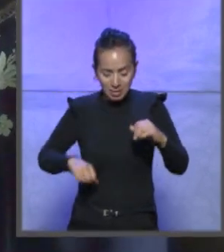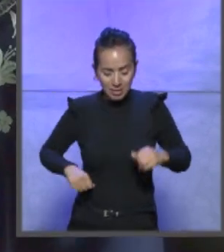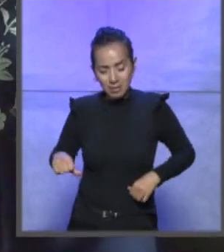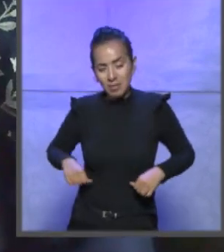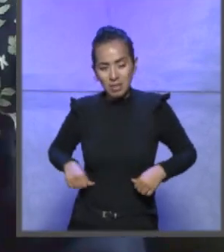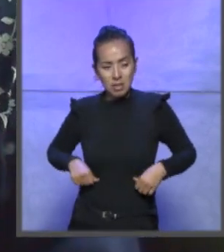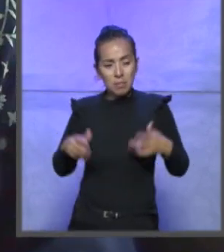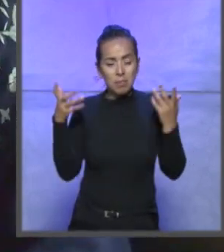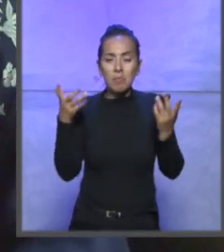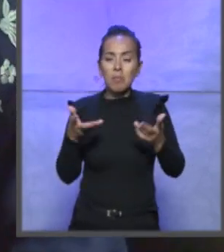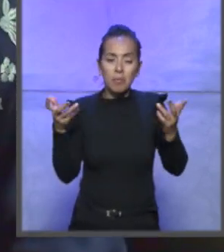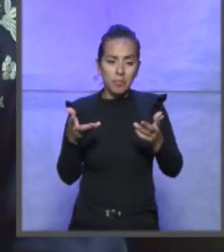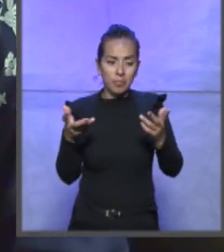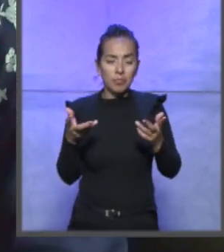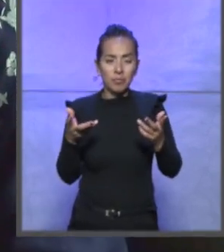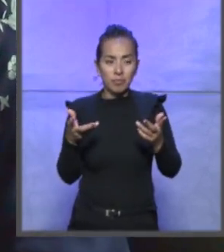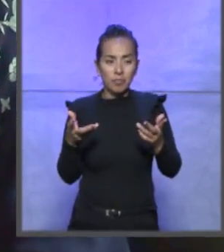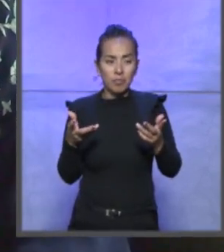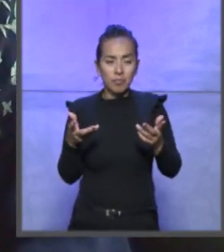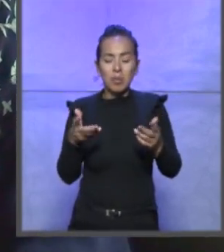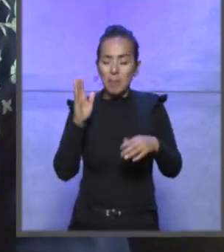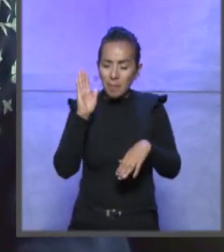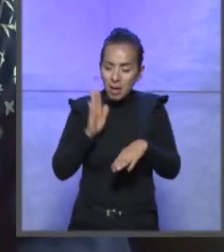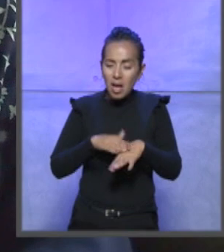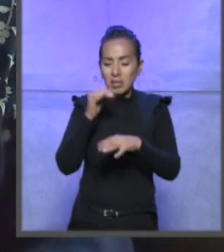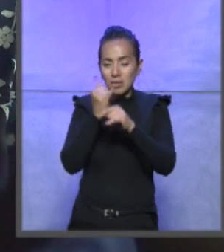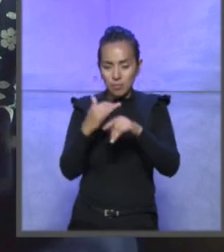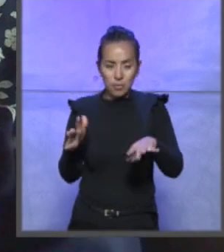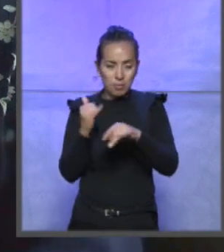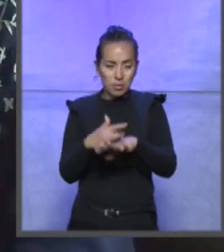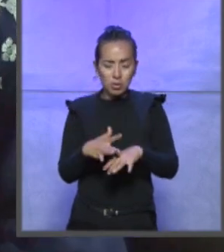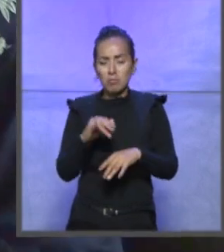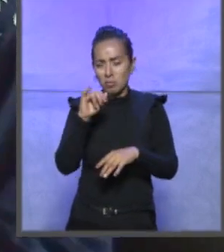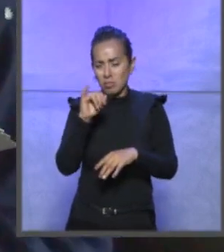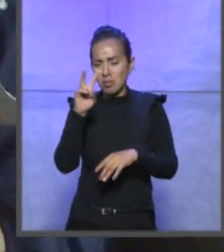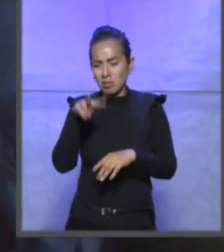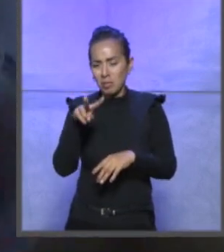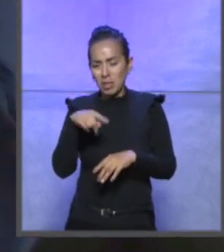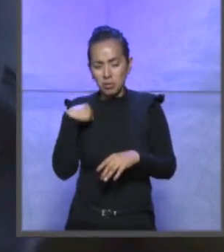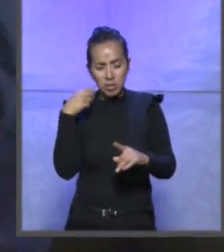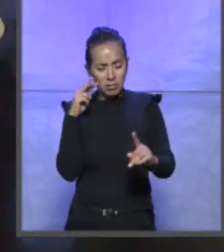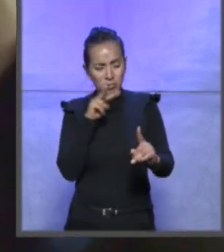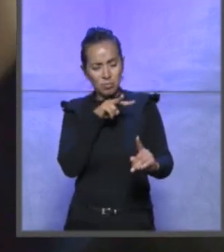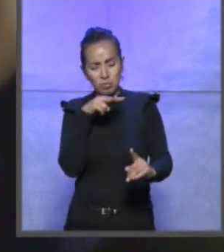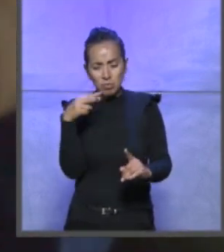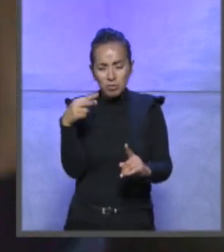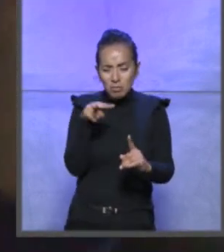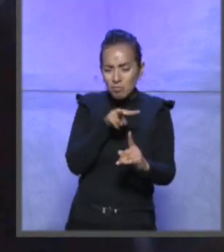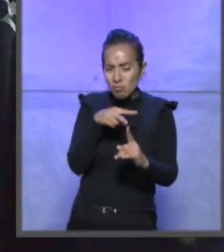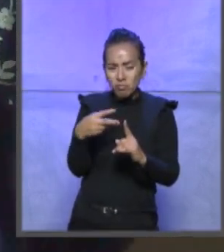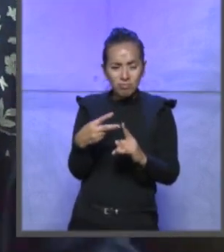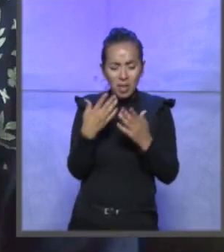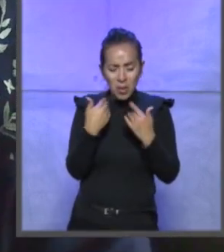que nosotros realizamos, una mayor información, porque sí, ustedes tienen esa percepción de que a